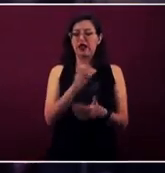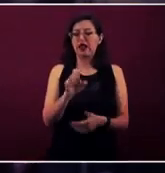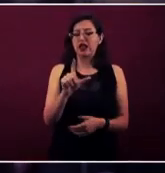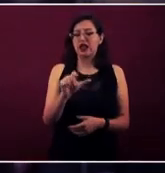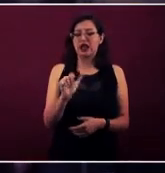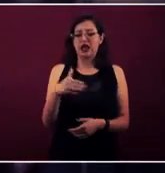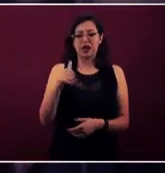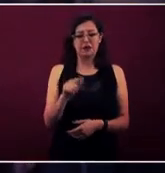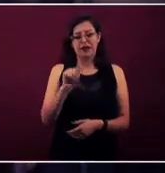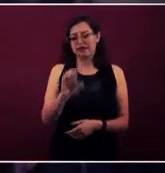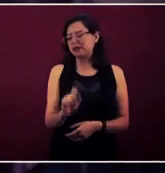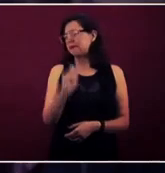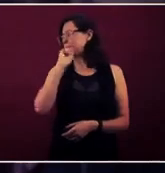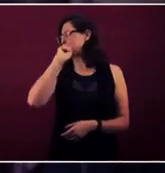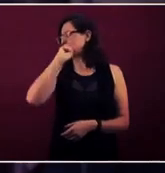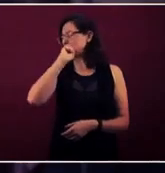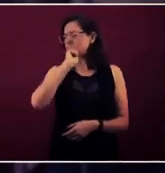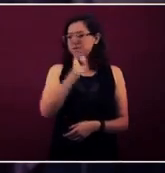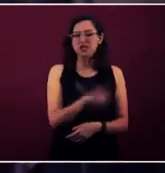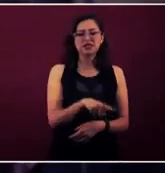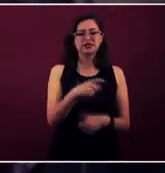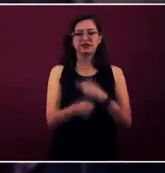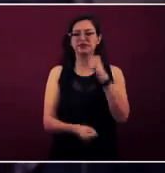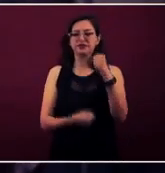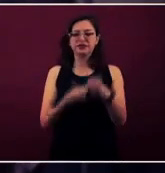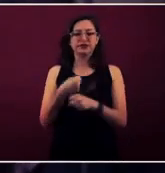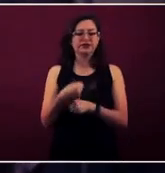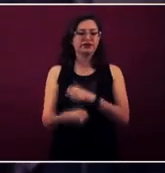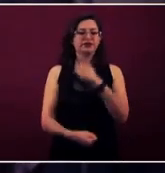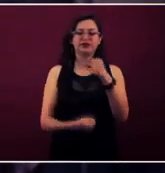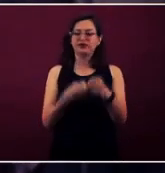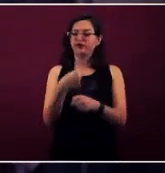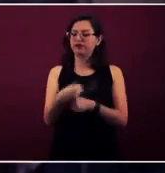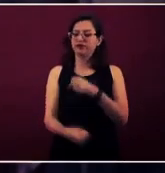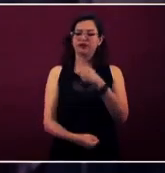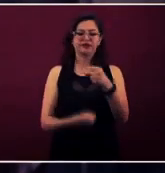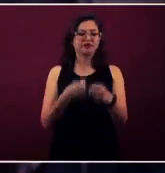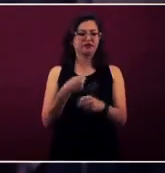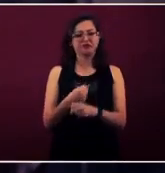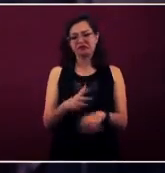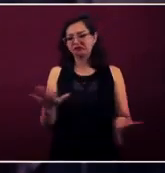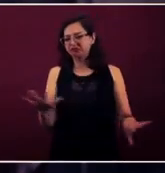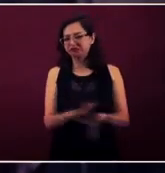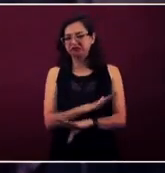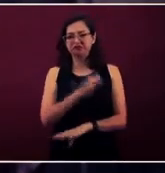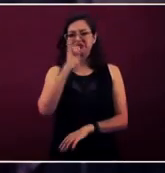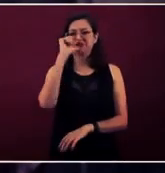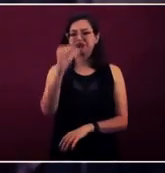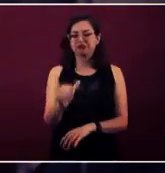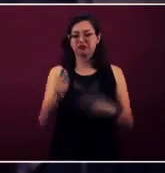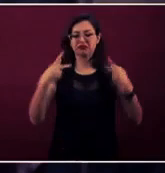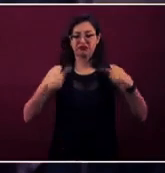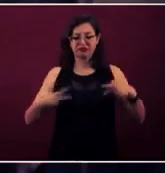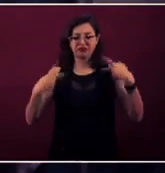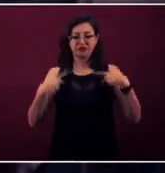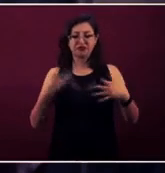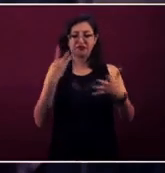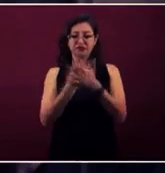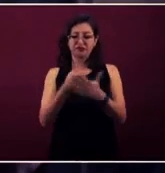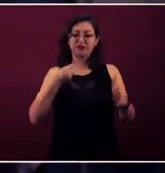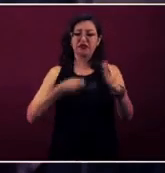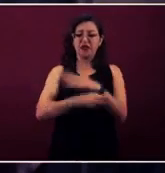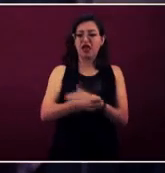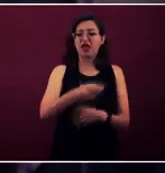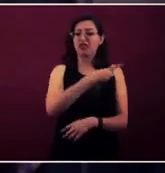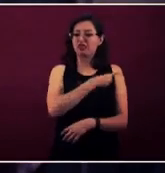es la misma historia de muchos años y de sexenios atrás y no cambia. Cada preso tiene que pagar